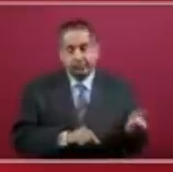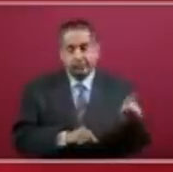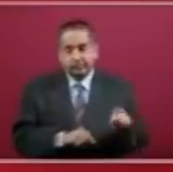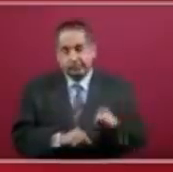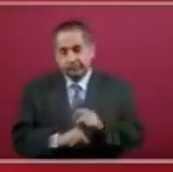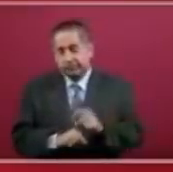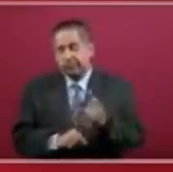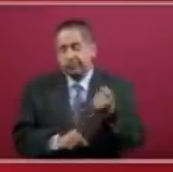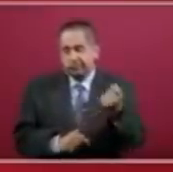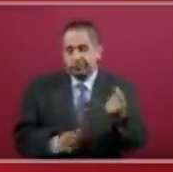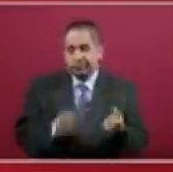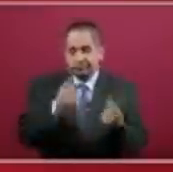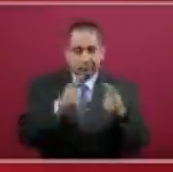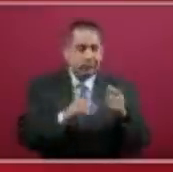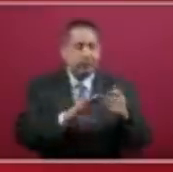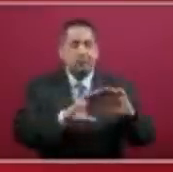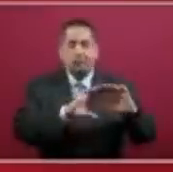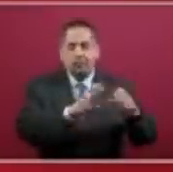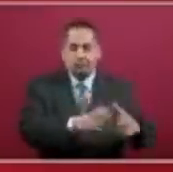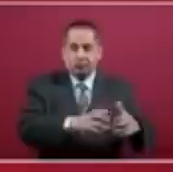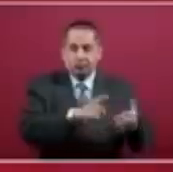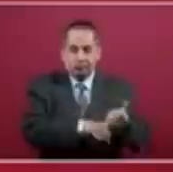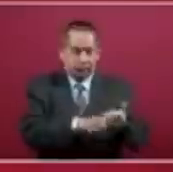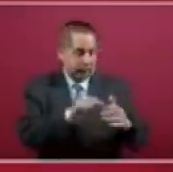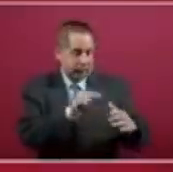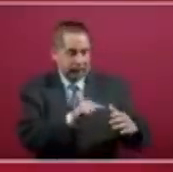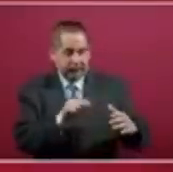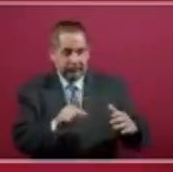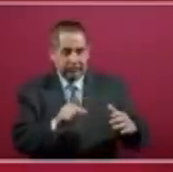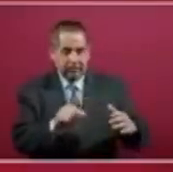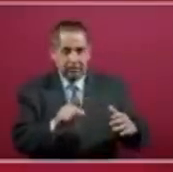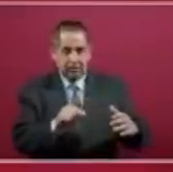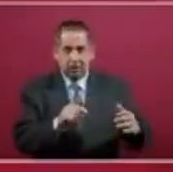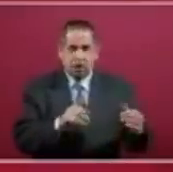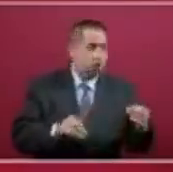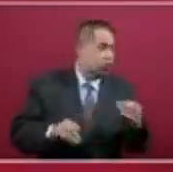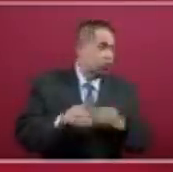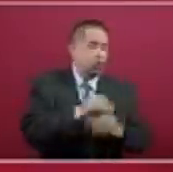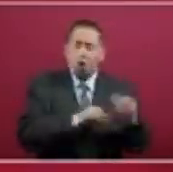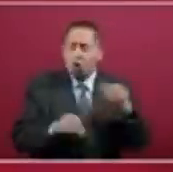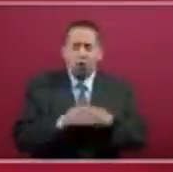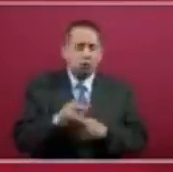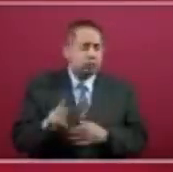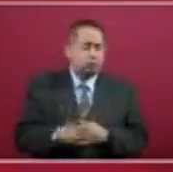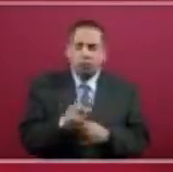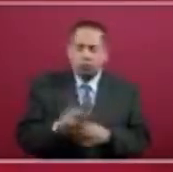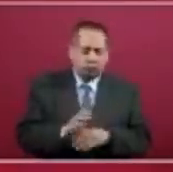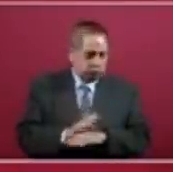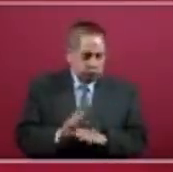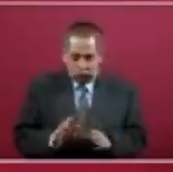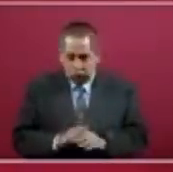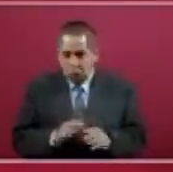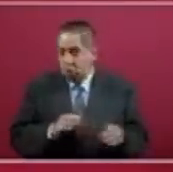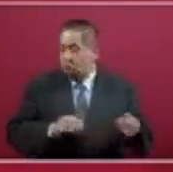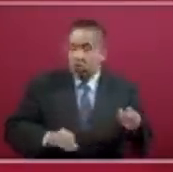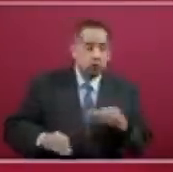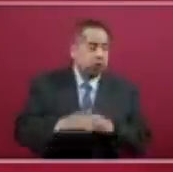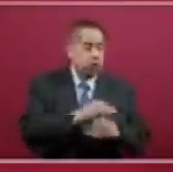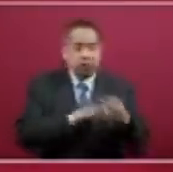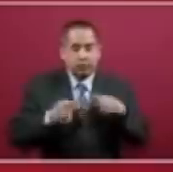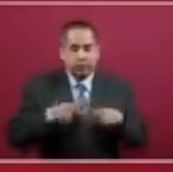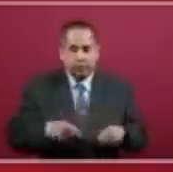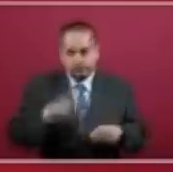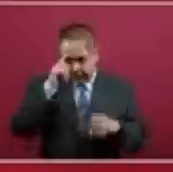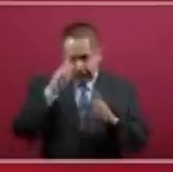hay comunidades, no todos los pueblos, no toda la gente, para